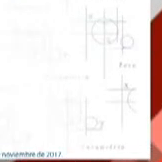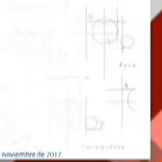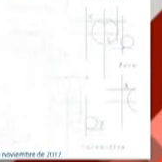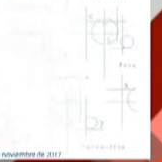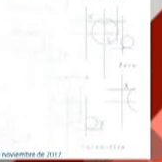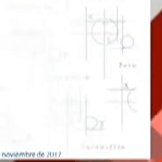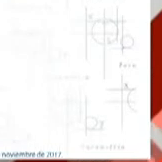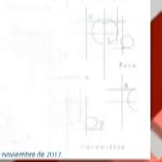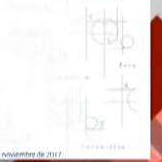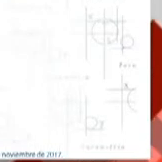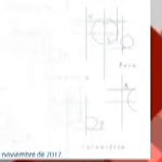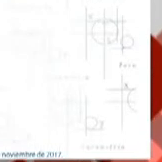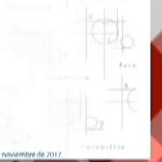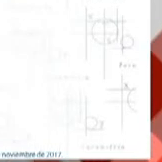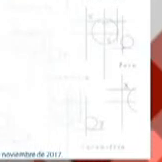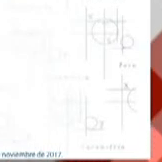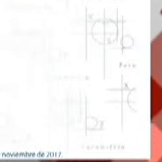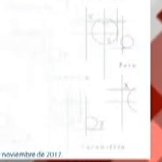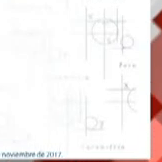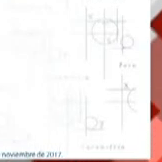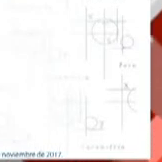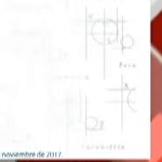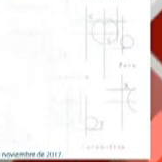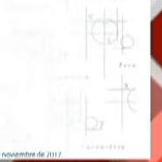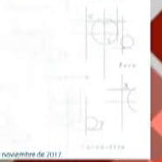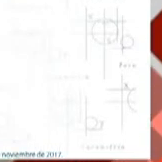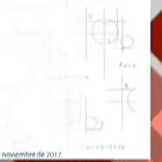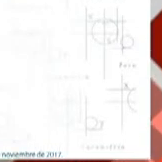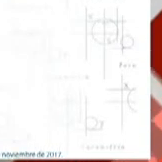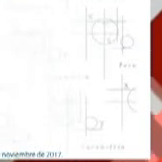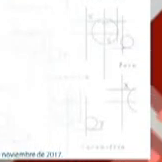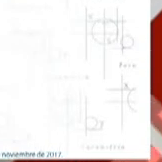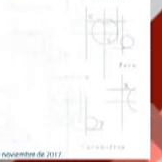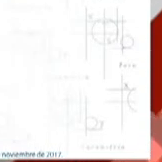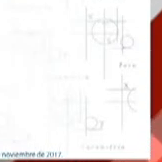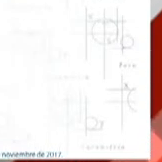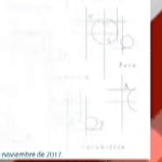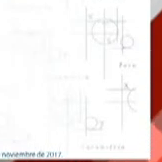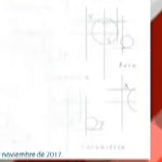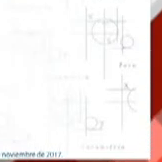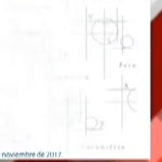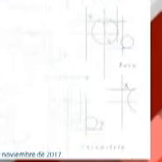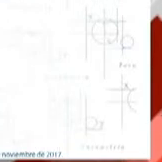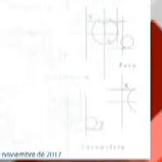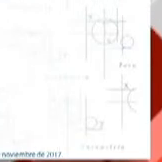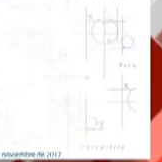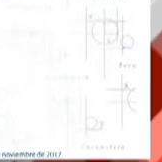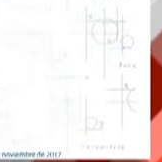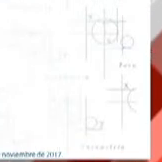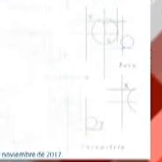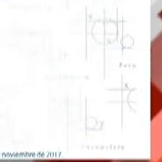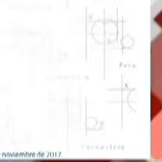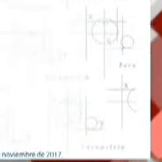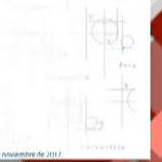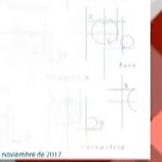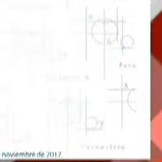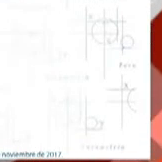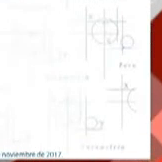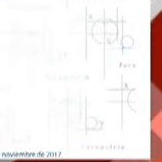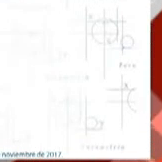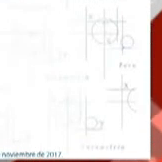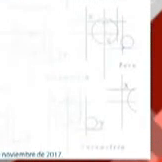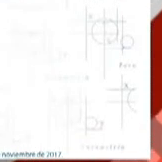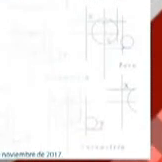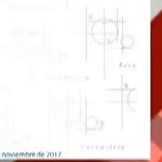se magnifican las diferencias. Yo creo que hay que poner atención más bien en el orden, más que en la